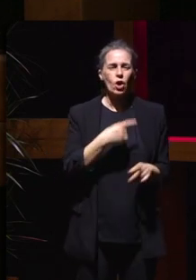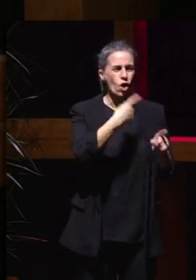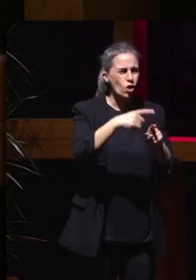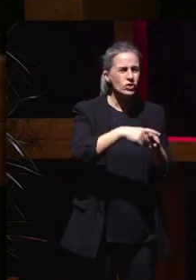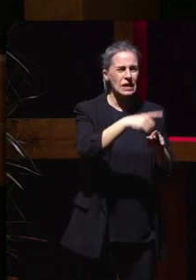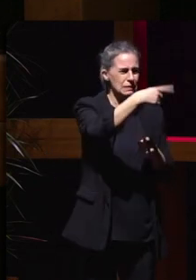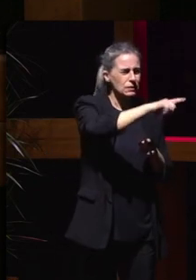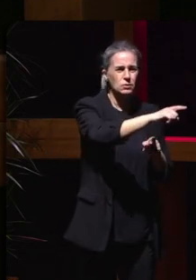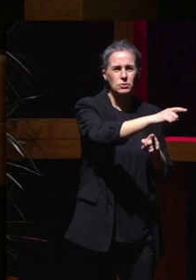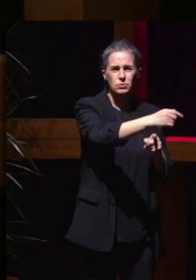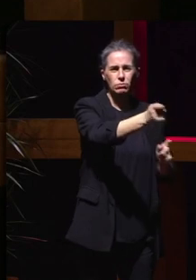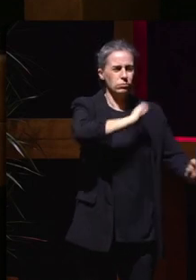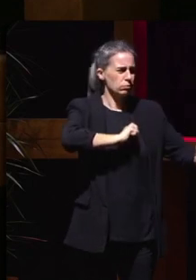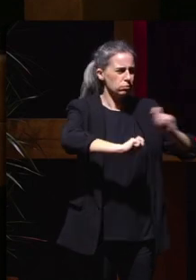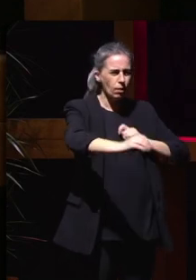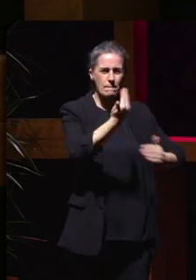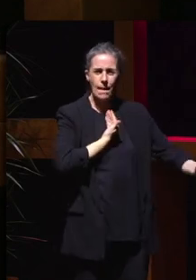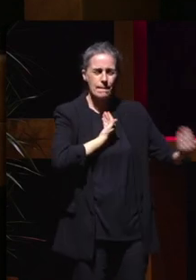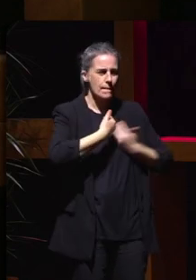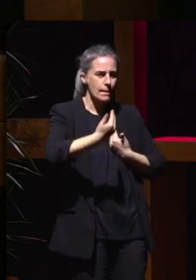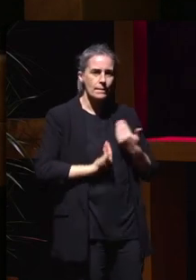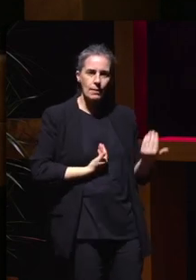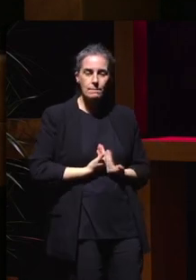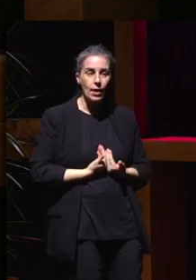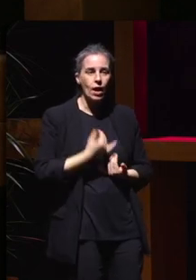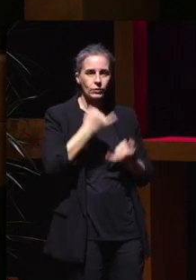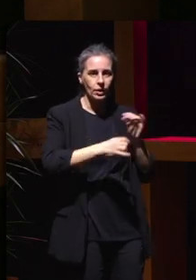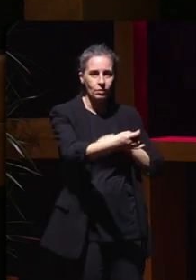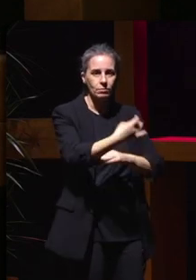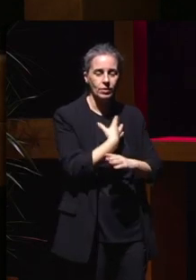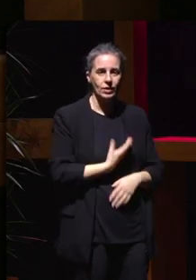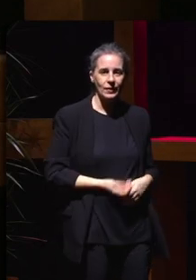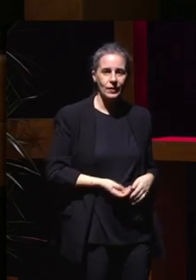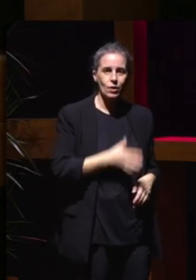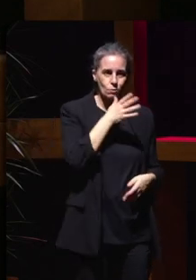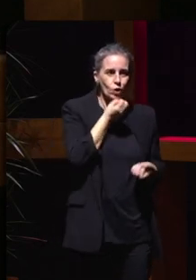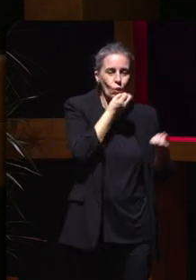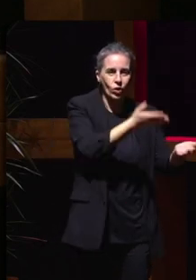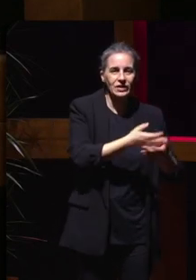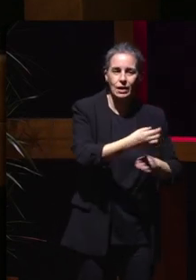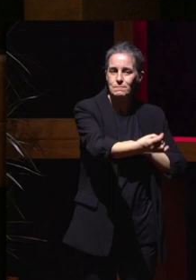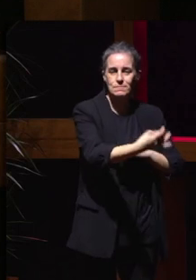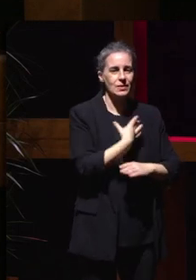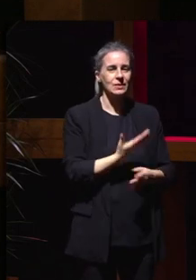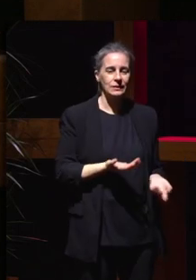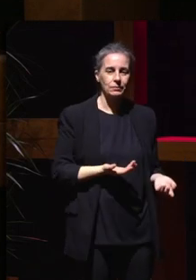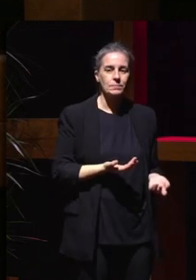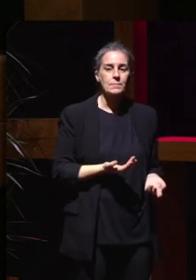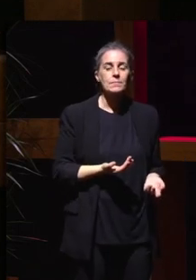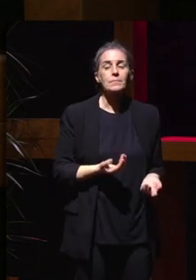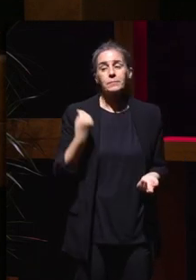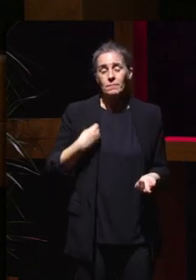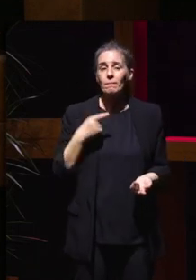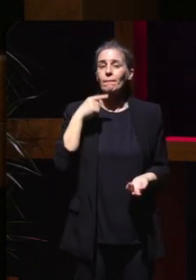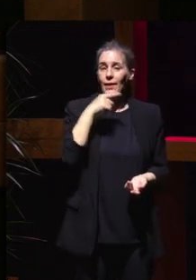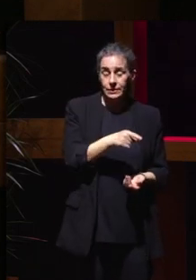afacer y o que estaba a vivir allí y ese día acabé una rúa Sí porque así van las cosas Y así fue